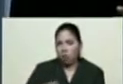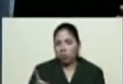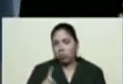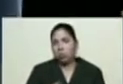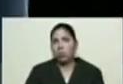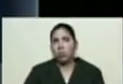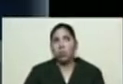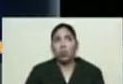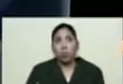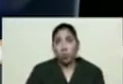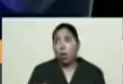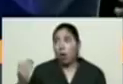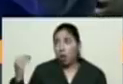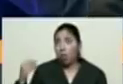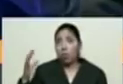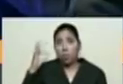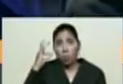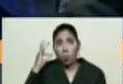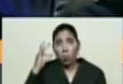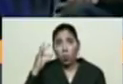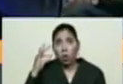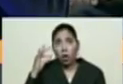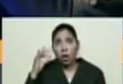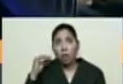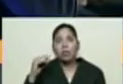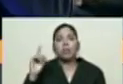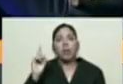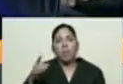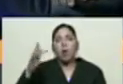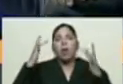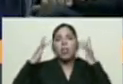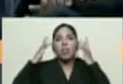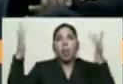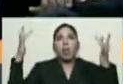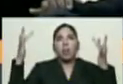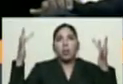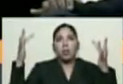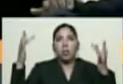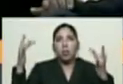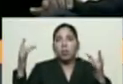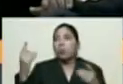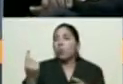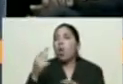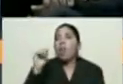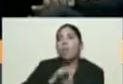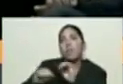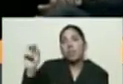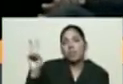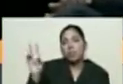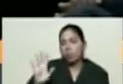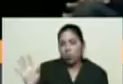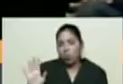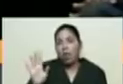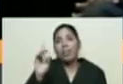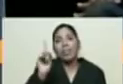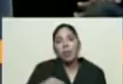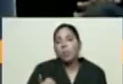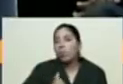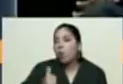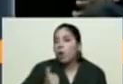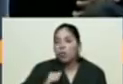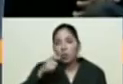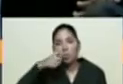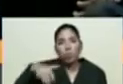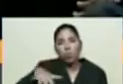momento y protestó de esa manera. Tenemos que ser inteligentes, no solo para defender a Venezuela y la solidaridad de Venezuela, sino con cualquier pueblo del